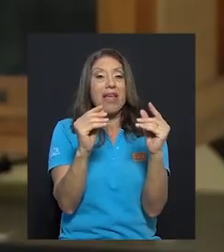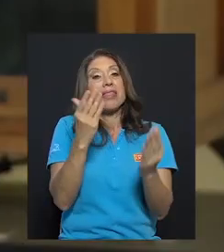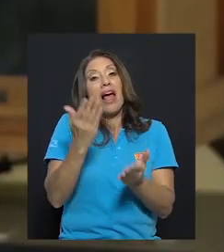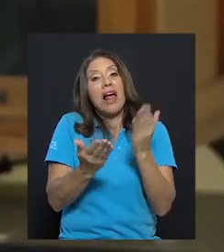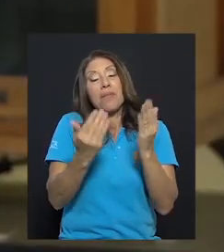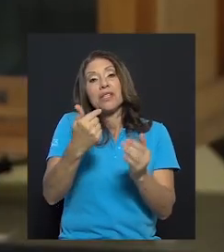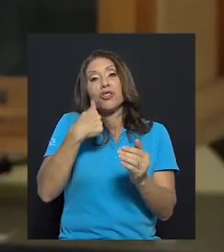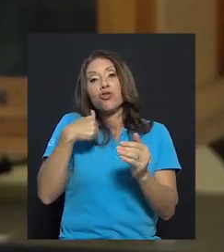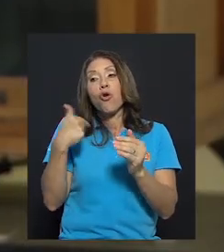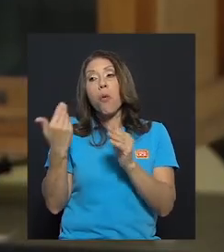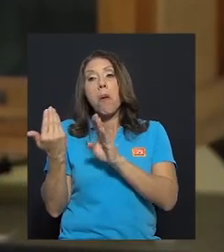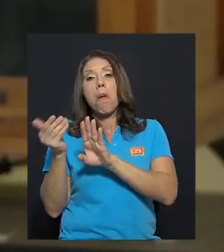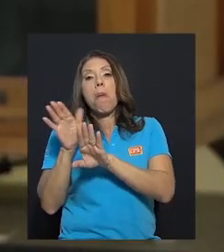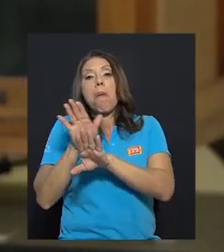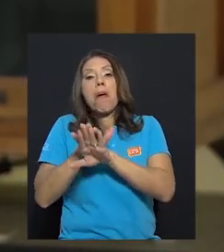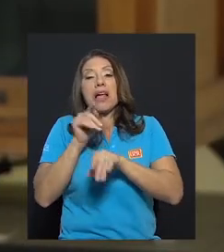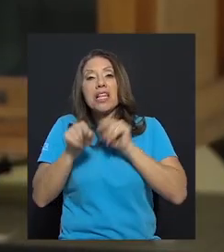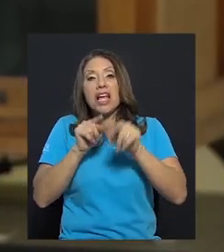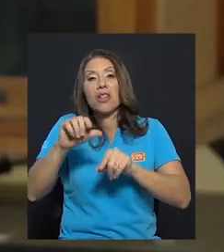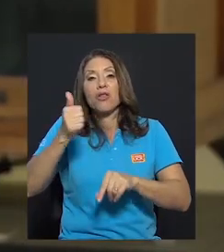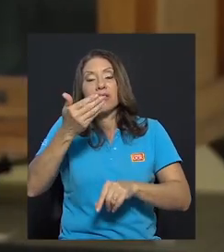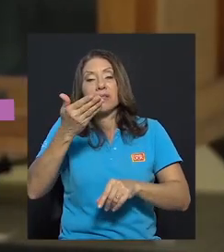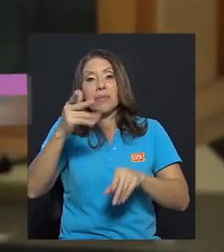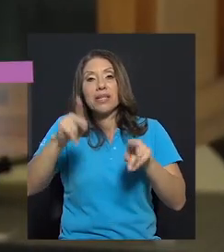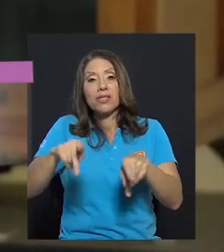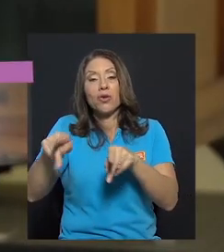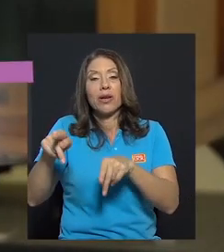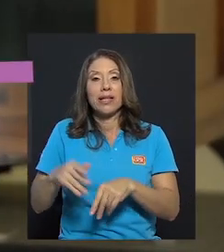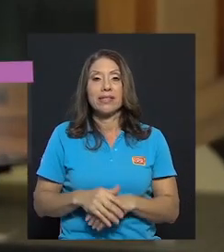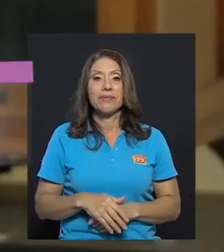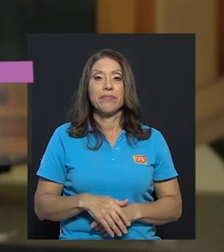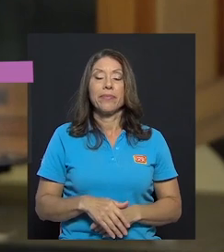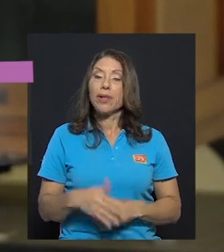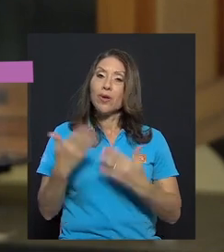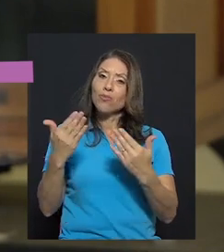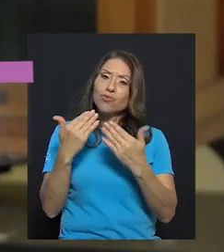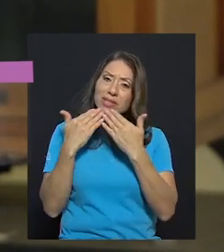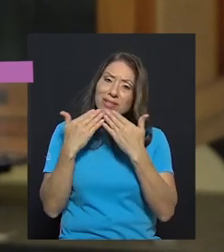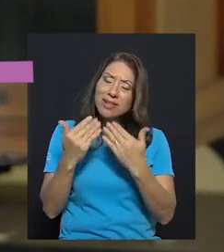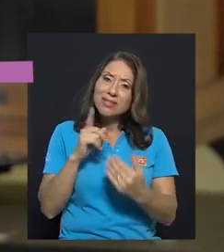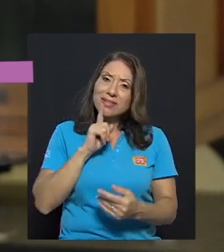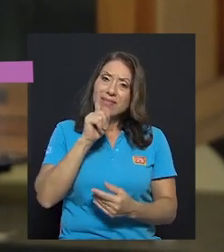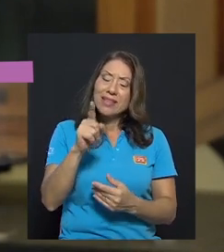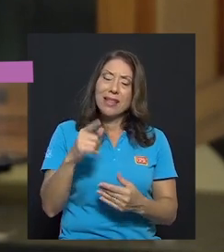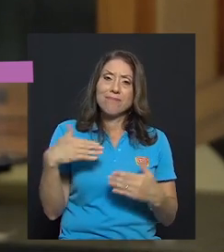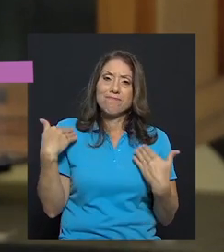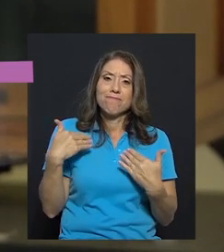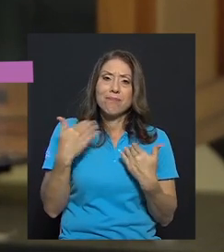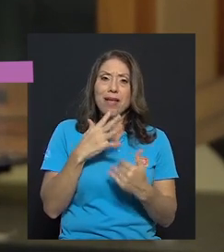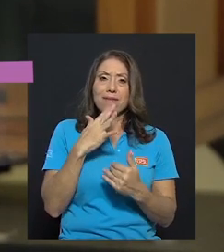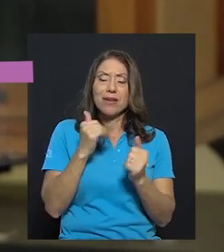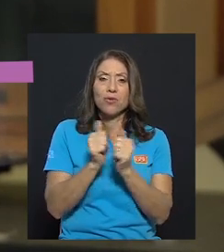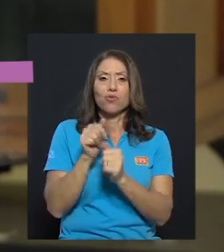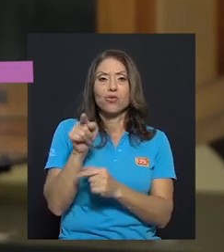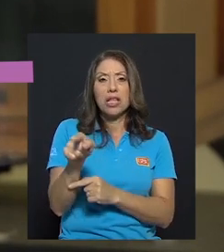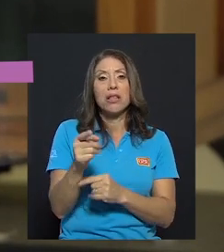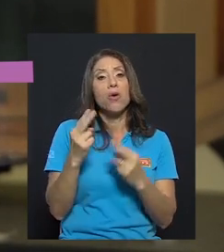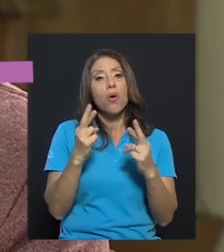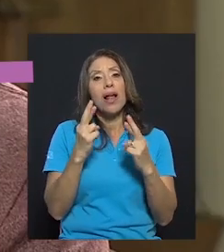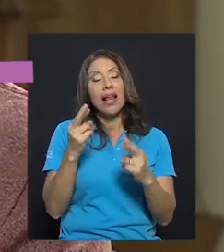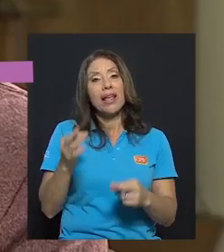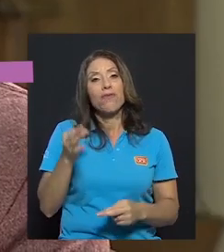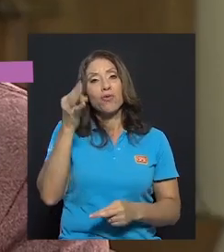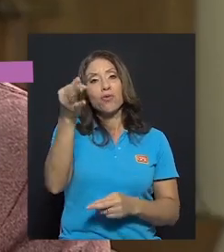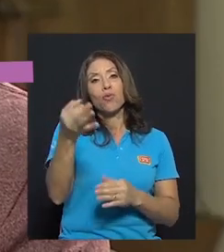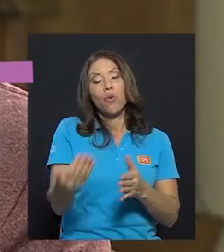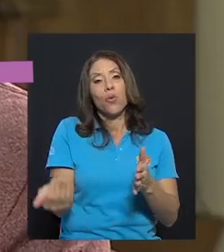Andy, de verdad que muchísimas gracias. Ha sido un placer conversar con usted el día de hoy. Y ojalá que a futuro podamos tenerlo nuevamente para